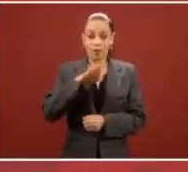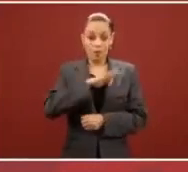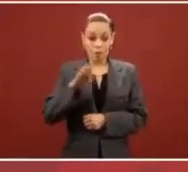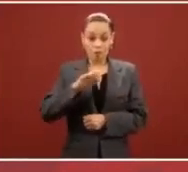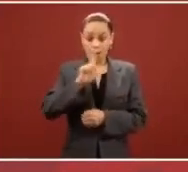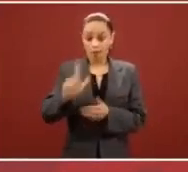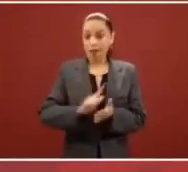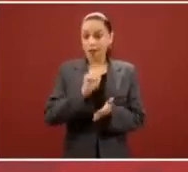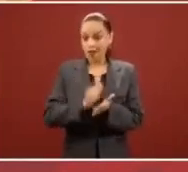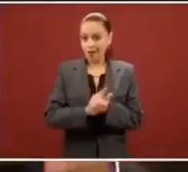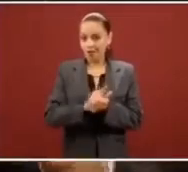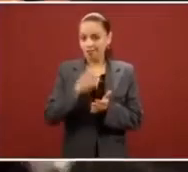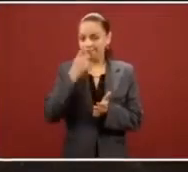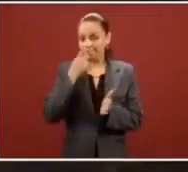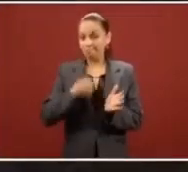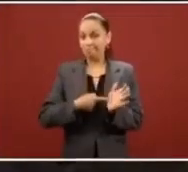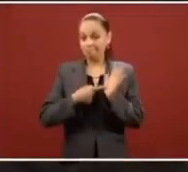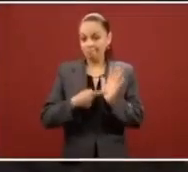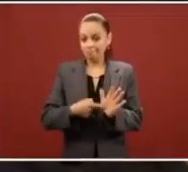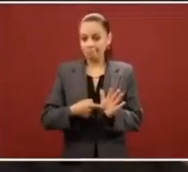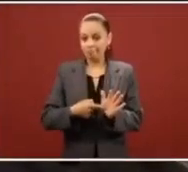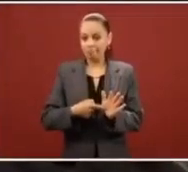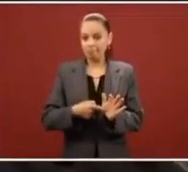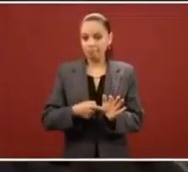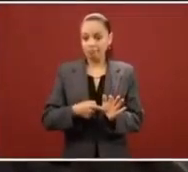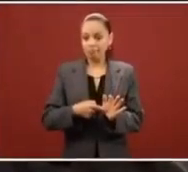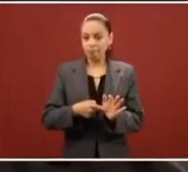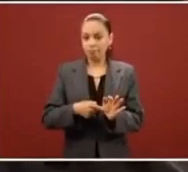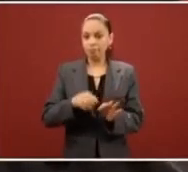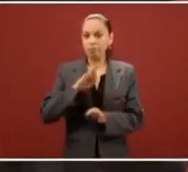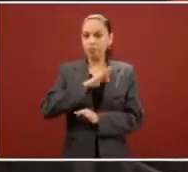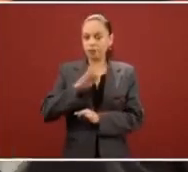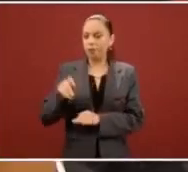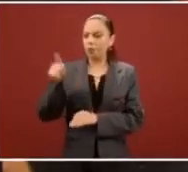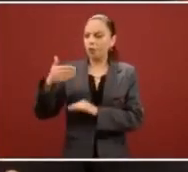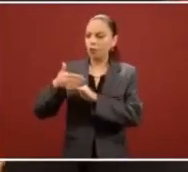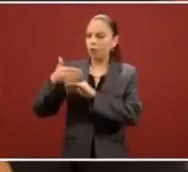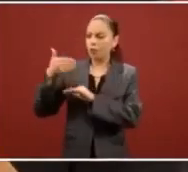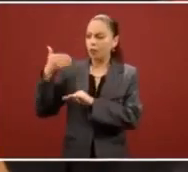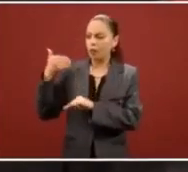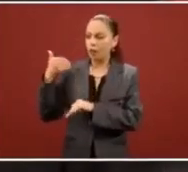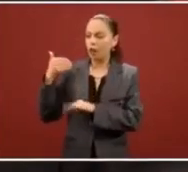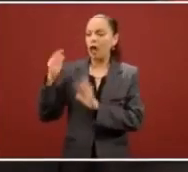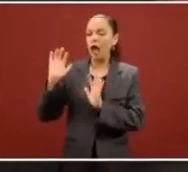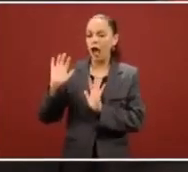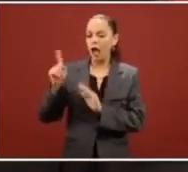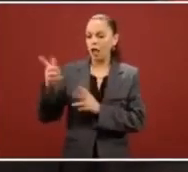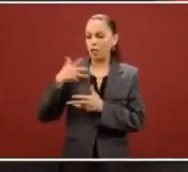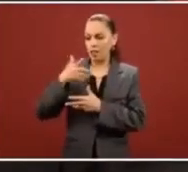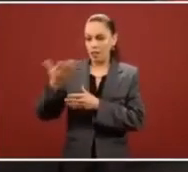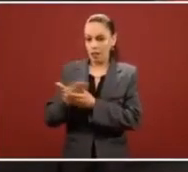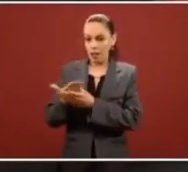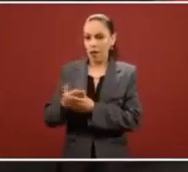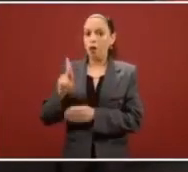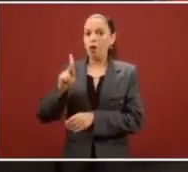ley, aceptar reparación del daño, devuelvan el